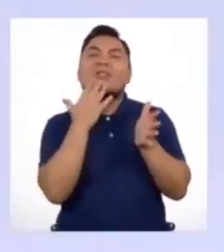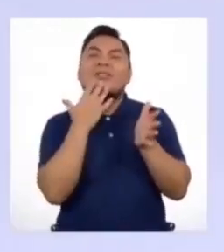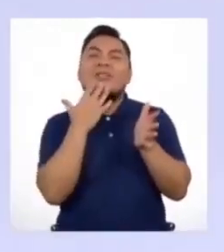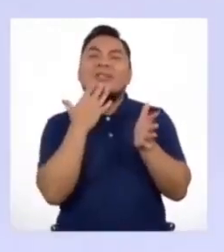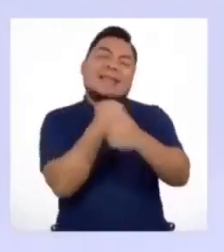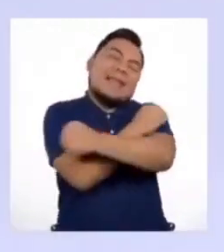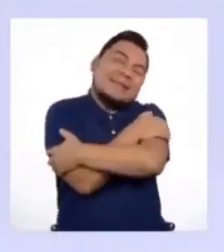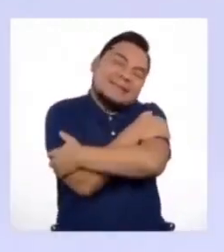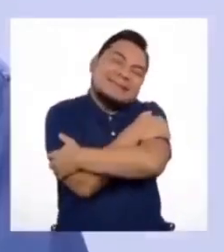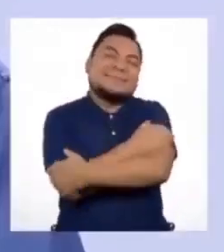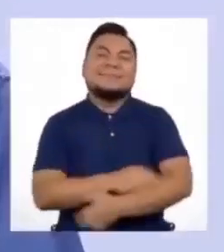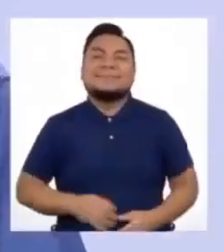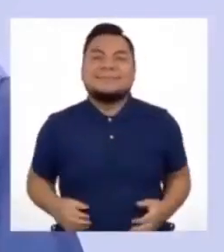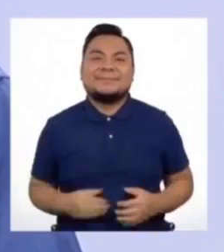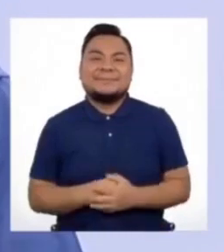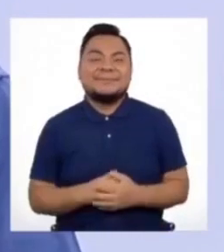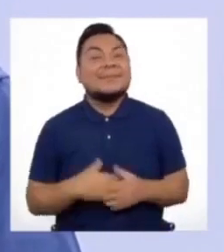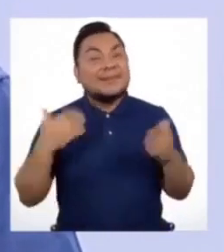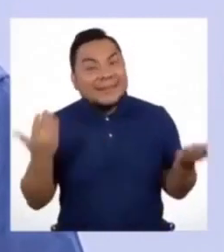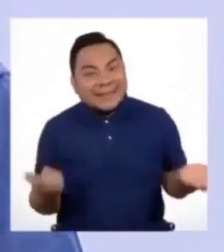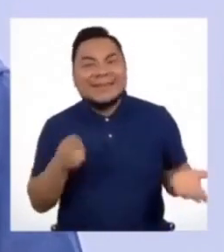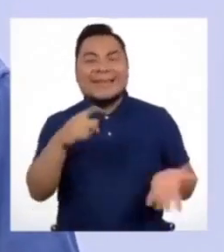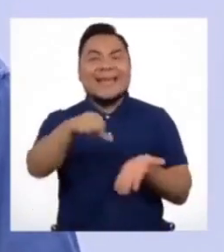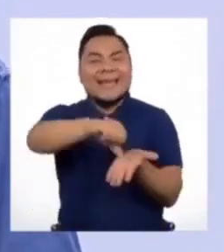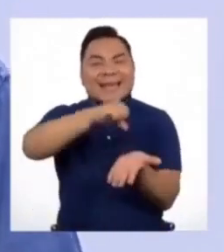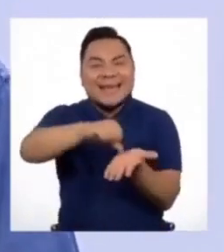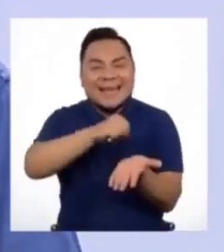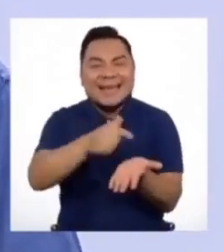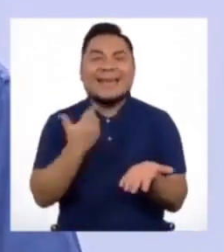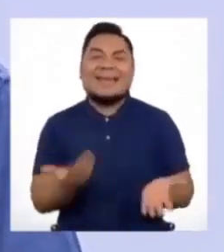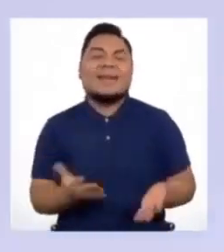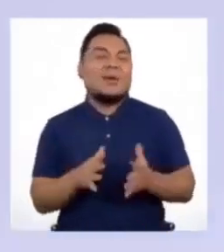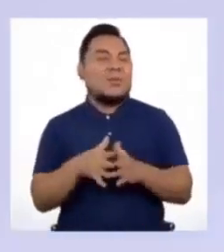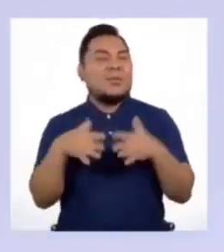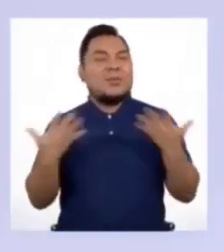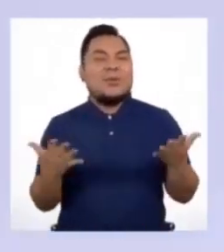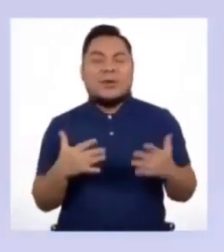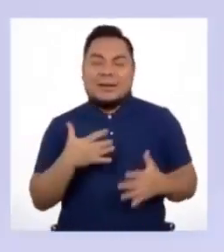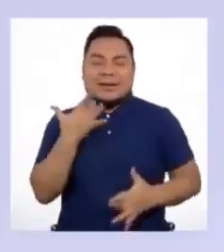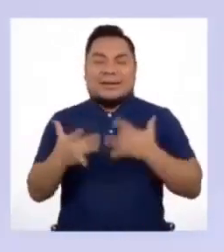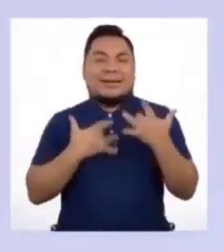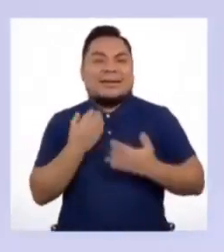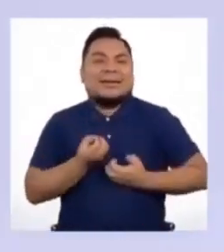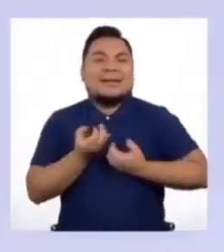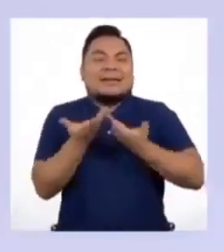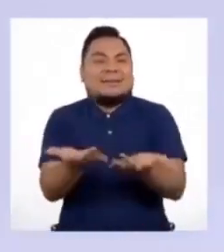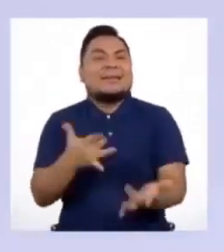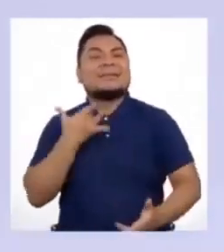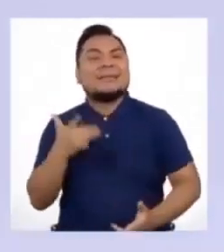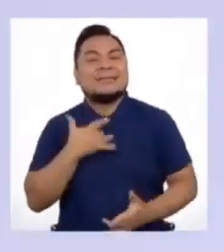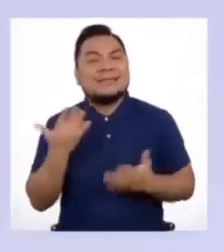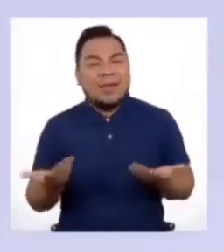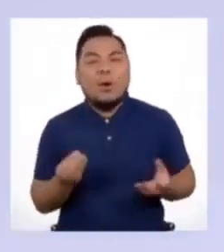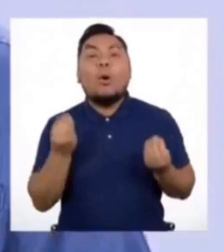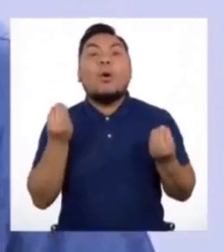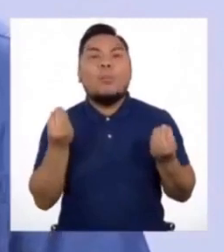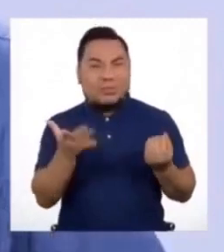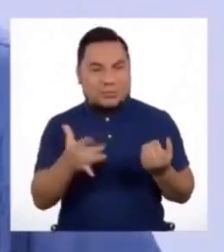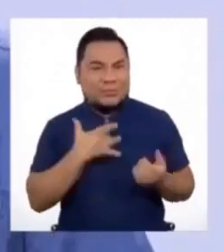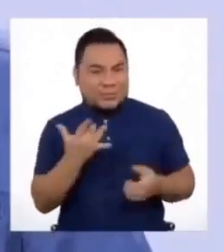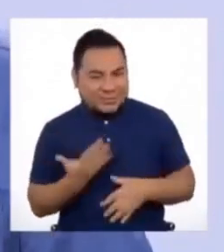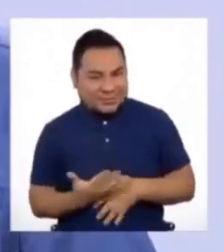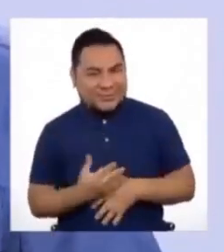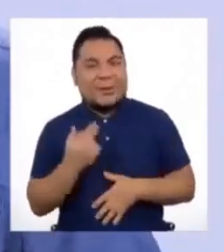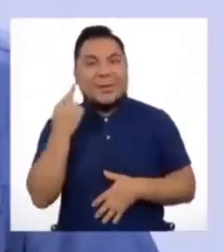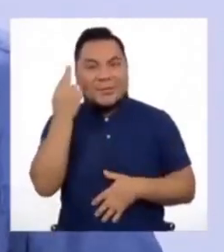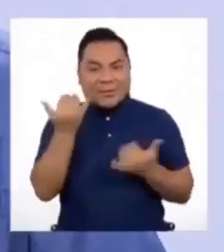abraza. El arte es entonces una manera más de expresar lo que sentimos y cómo lo sentimos. Por